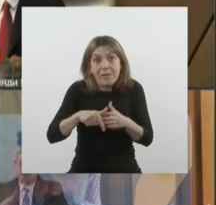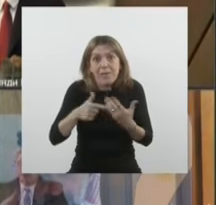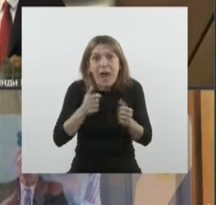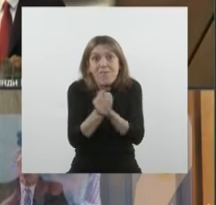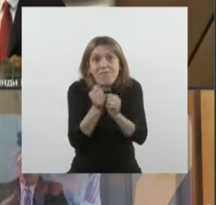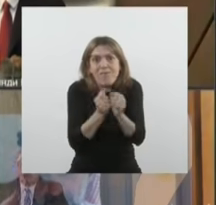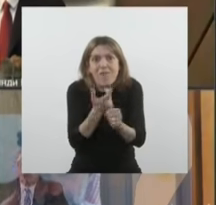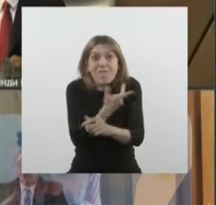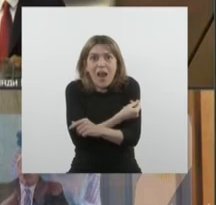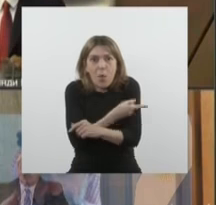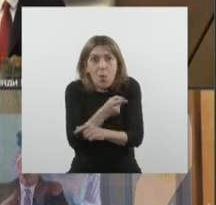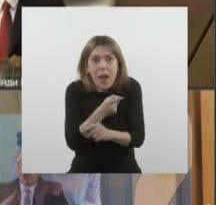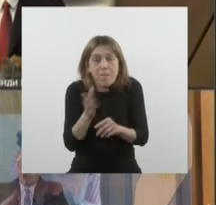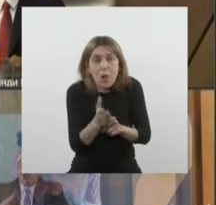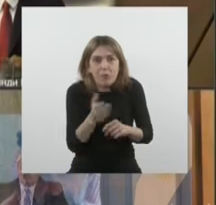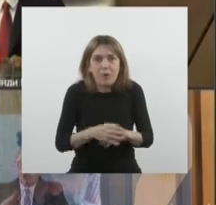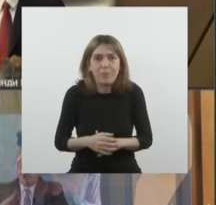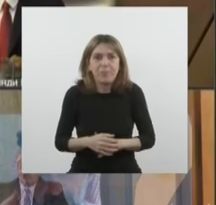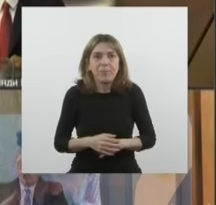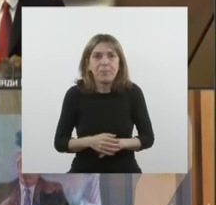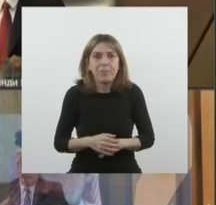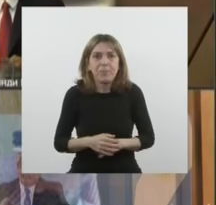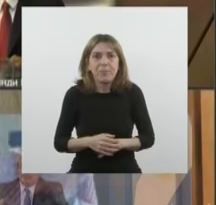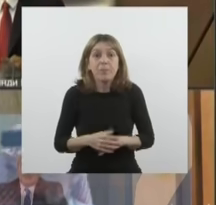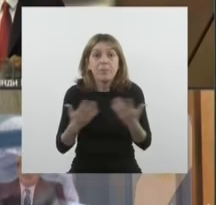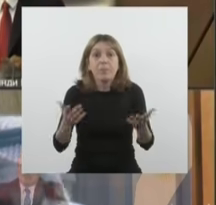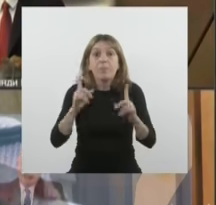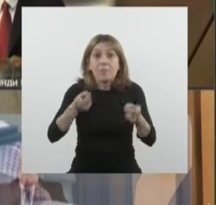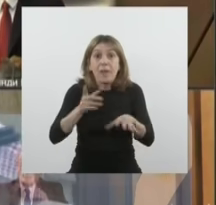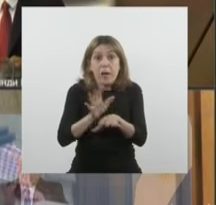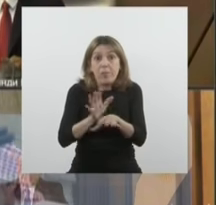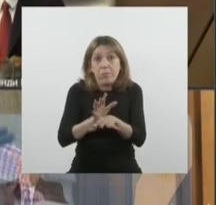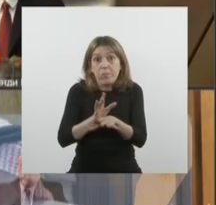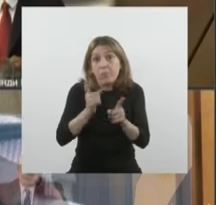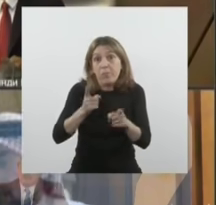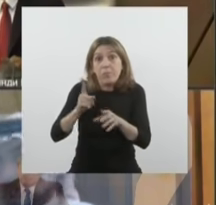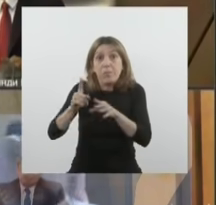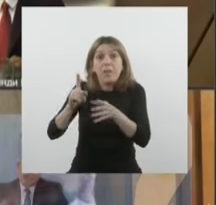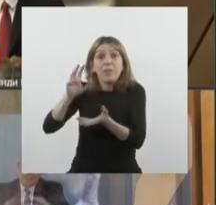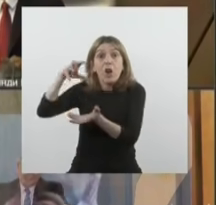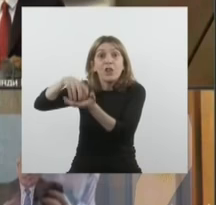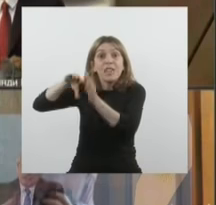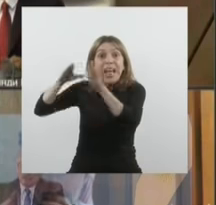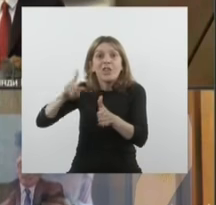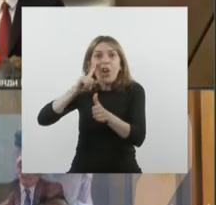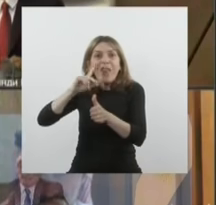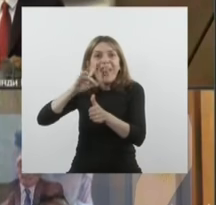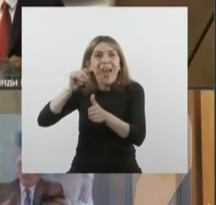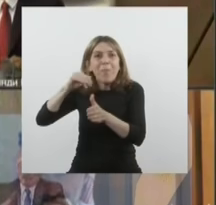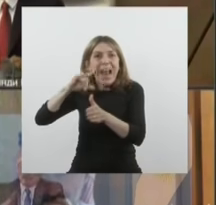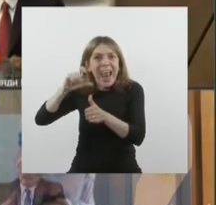la producción de la vacuna desarrollada por el centro de maneras para ventilar